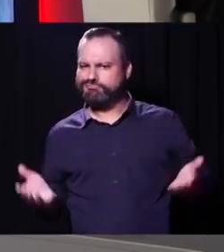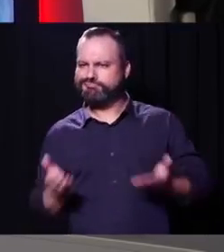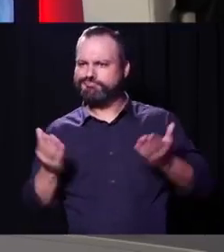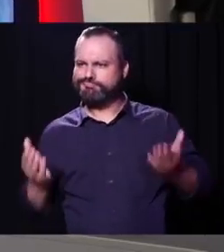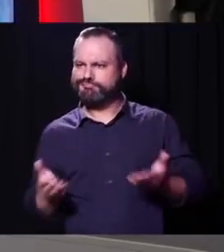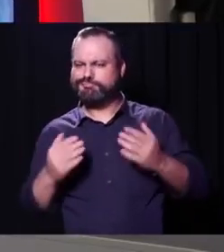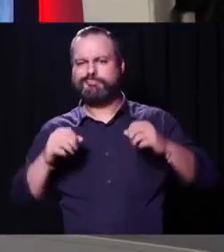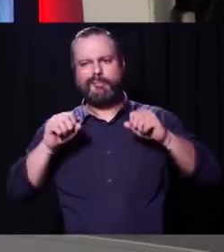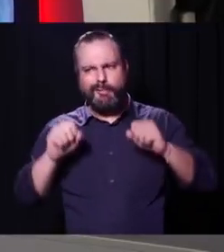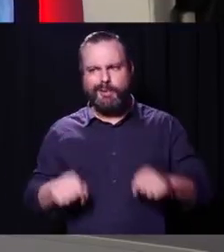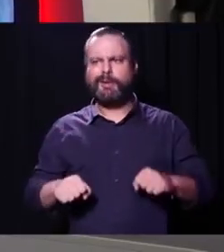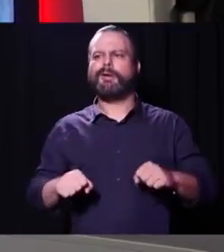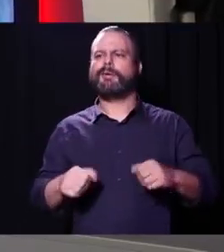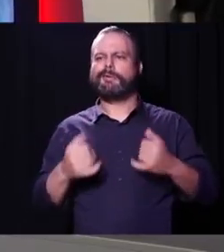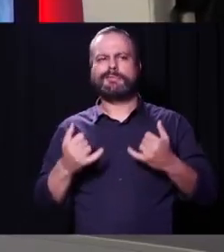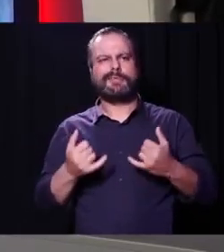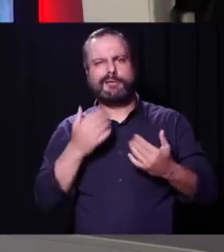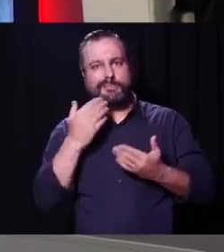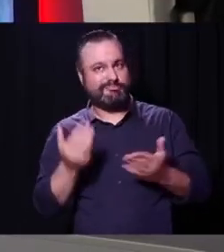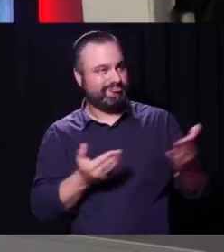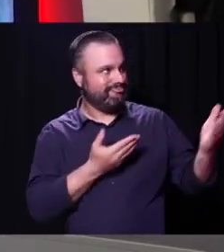ahora aprovechar pues